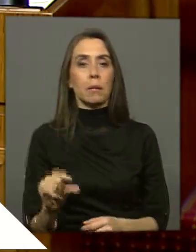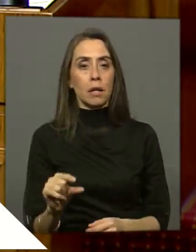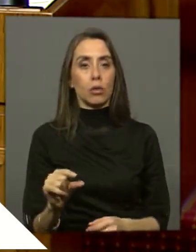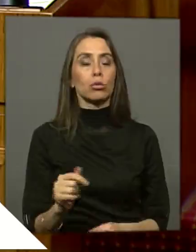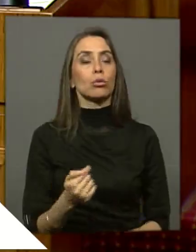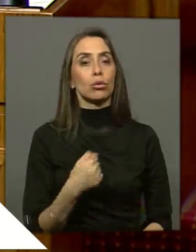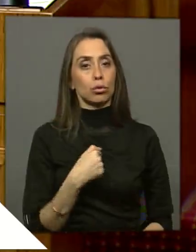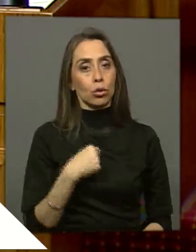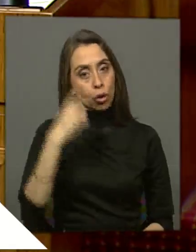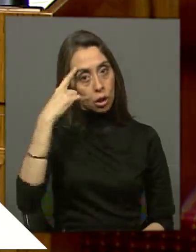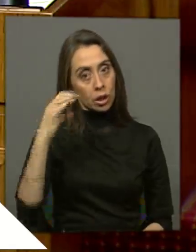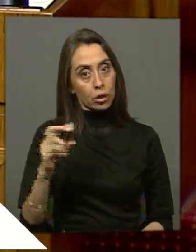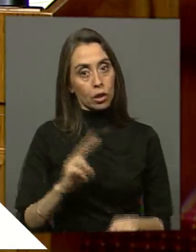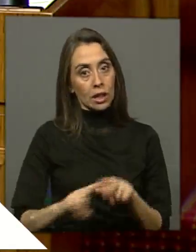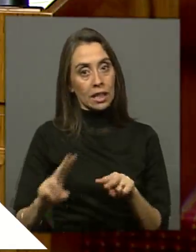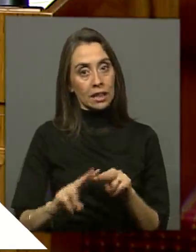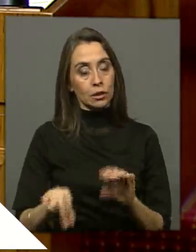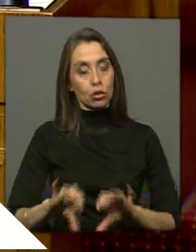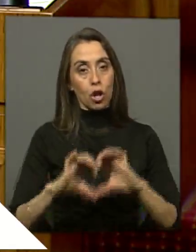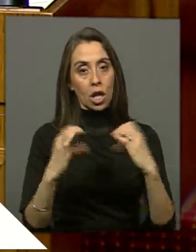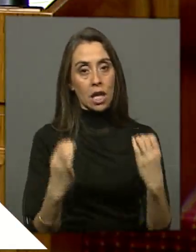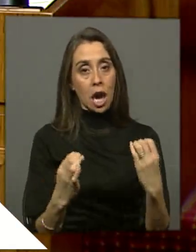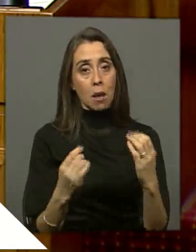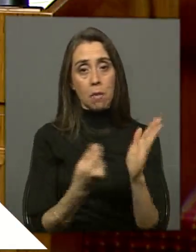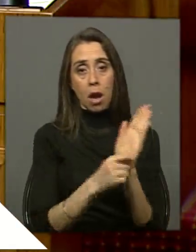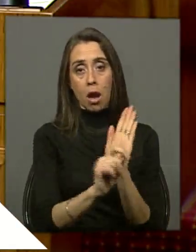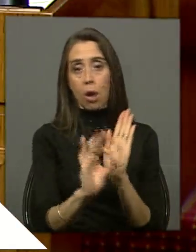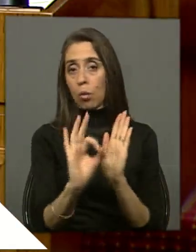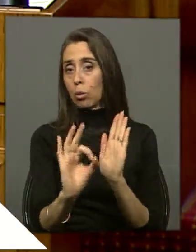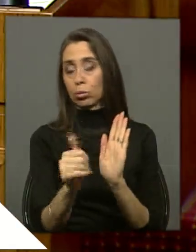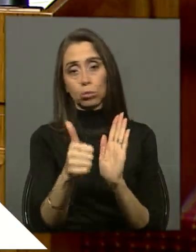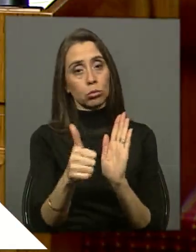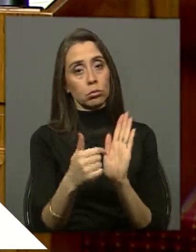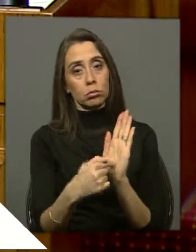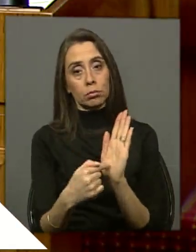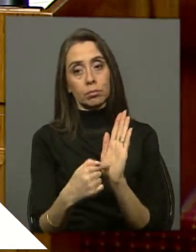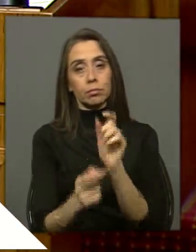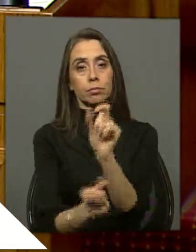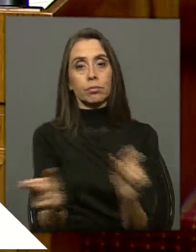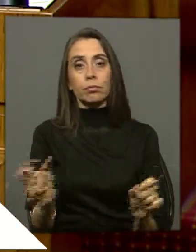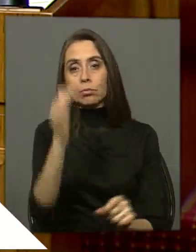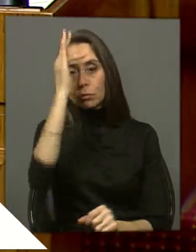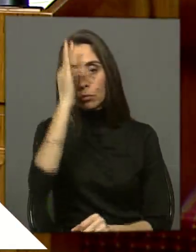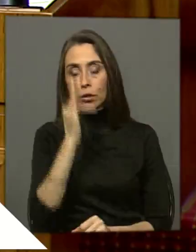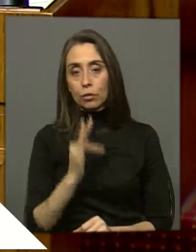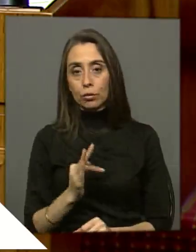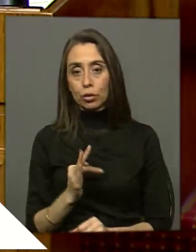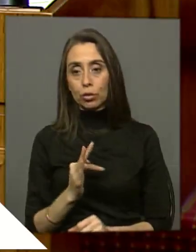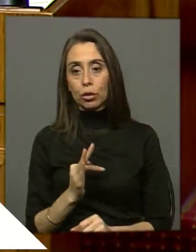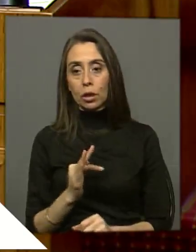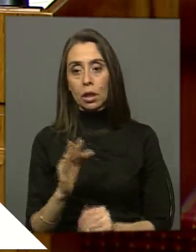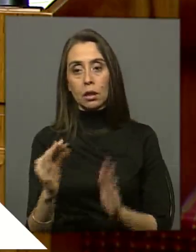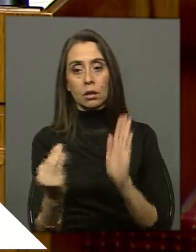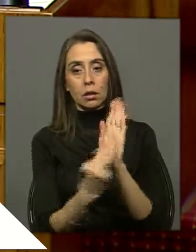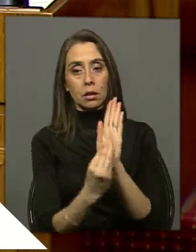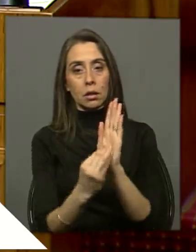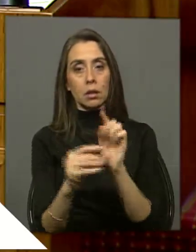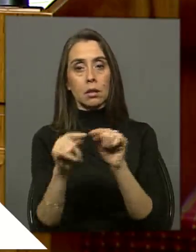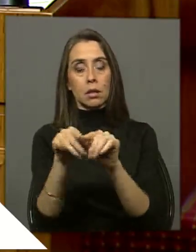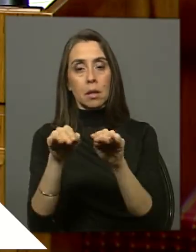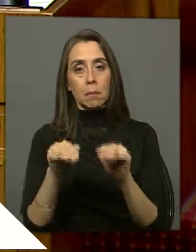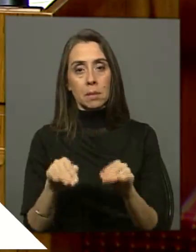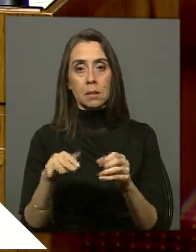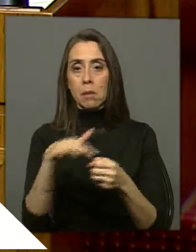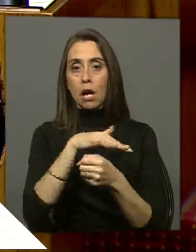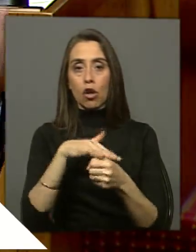eso yo creo que lo que hicimos en la Cámara es lo correcto. Dejamos a nuestros funcionarios incorporados en las mismas